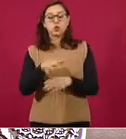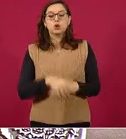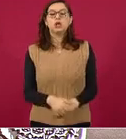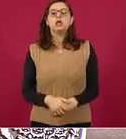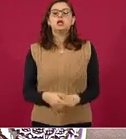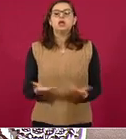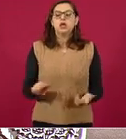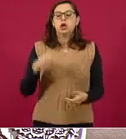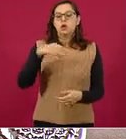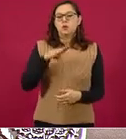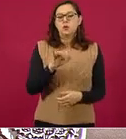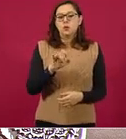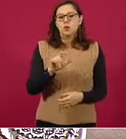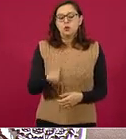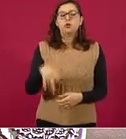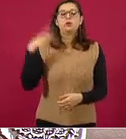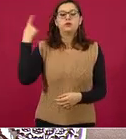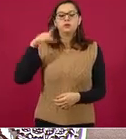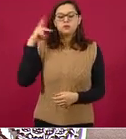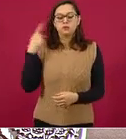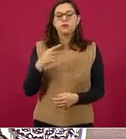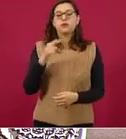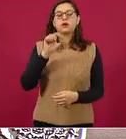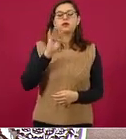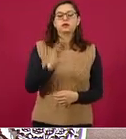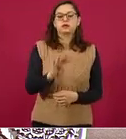Puebla, Puebla, con un precio al público de